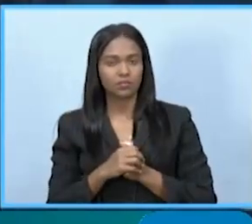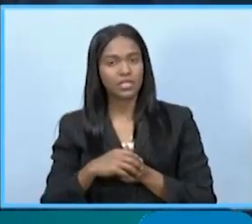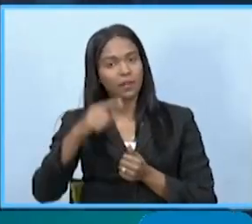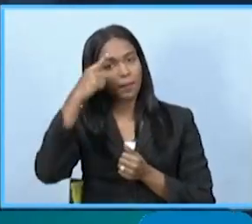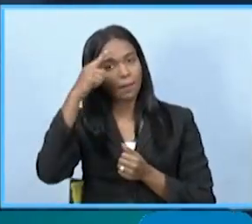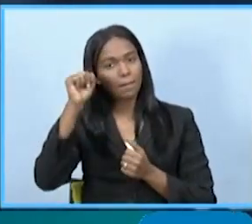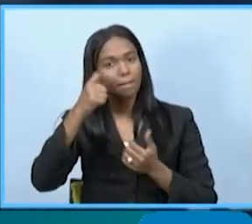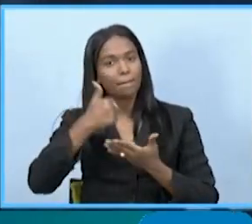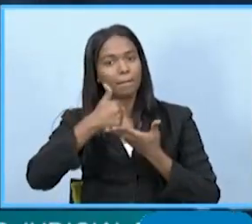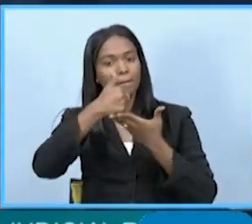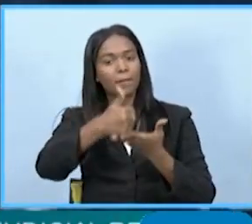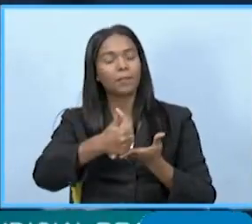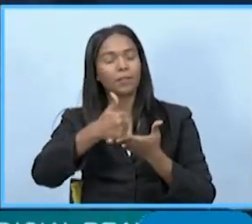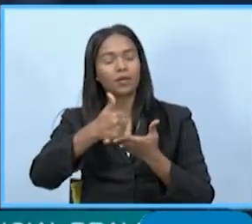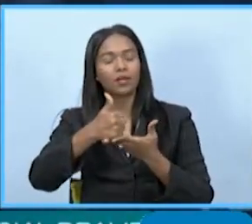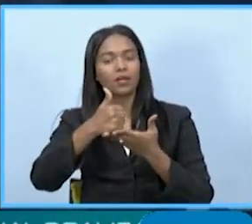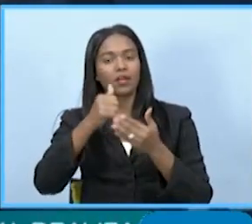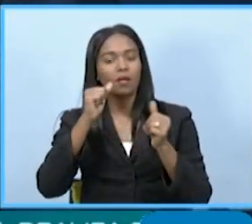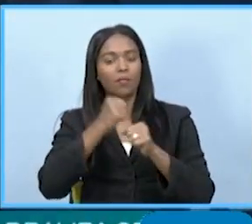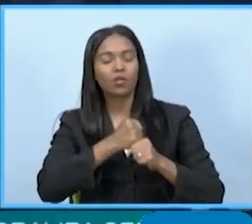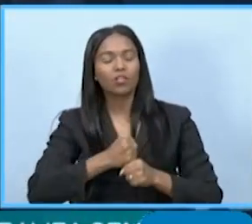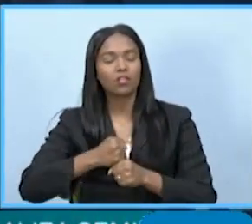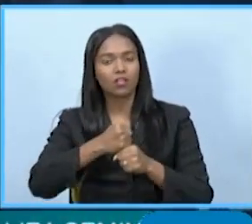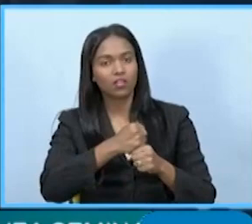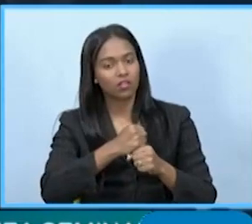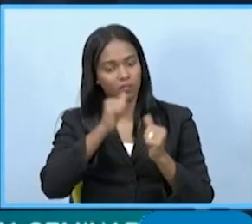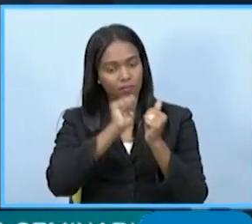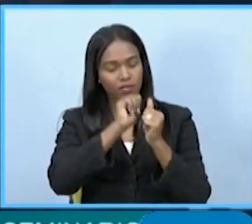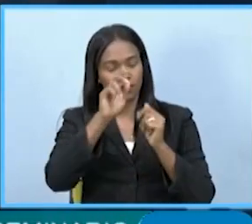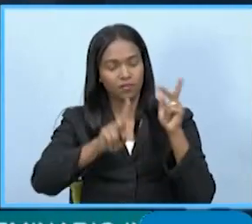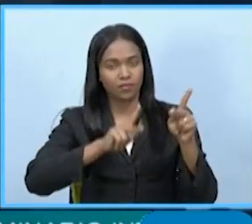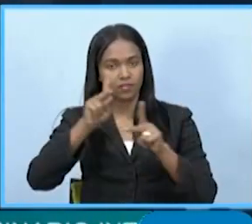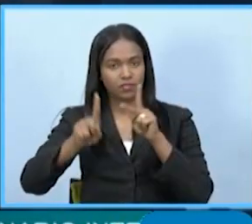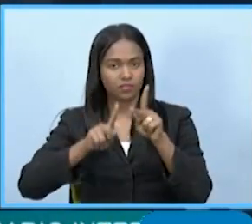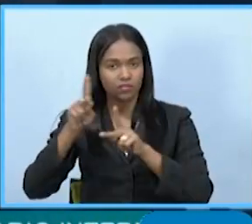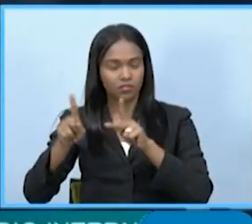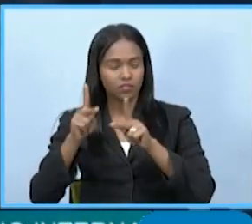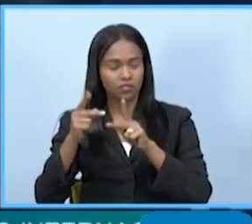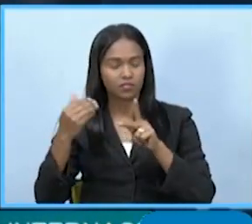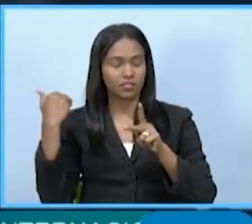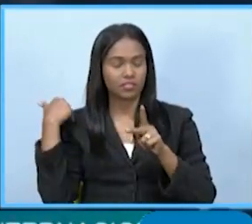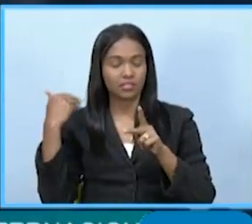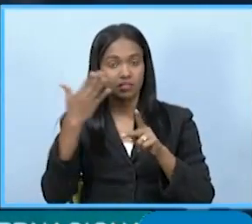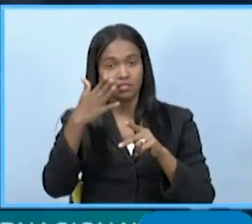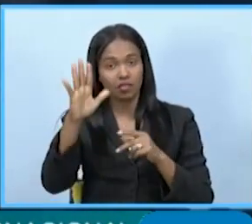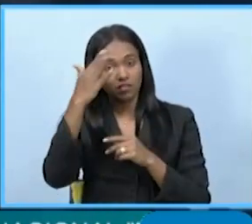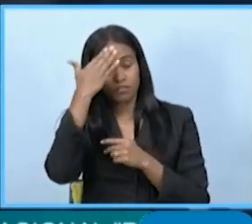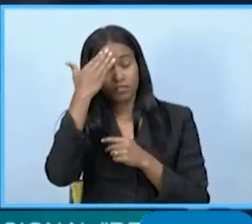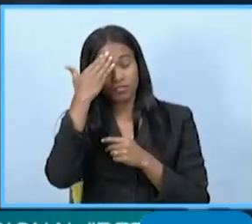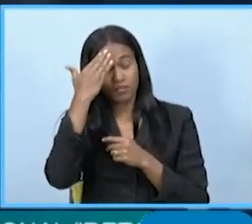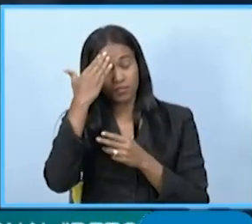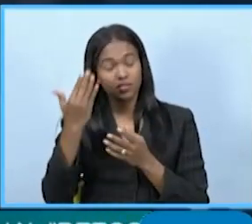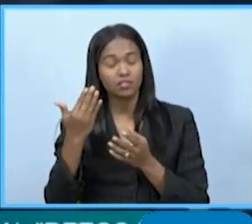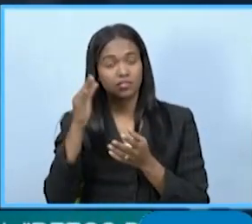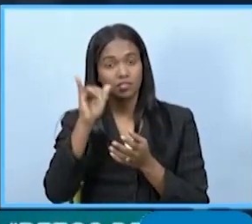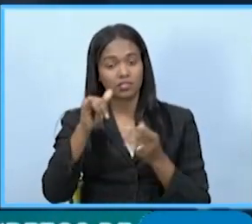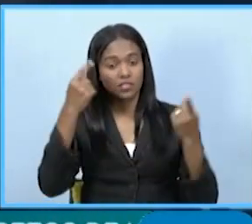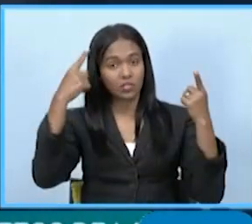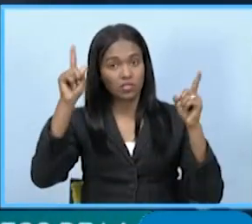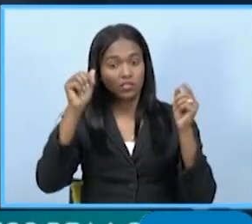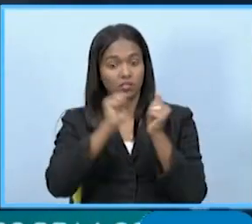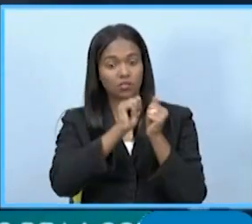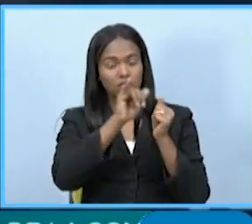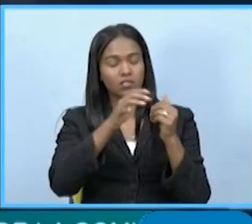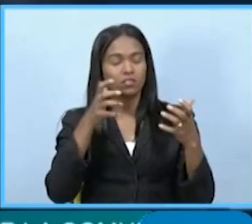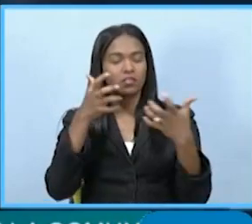para ayudar, proteger a la ciudadanía, que como ustedes sabrán, las navidades son mucho más